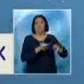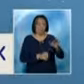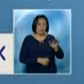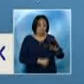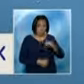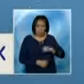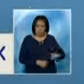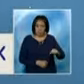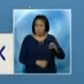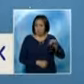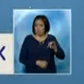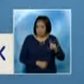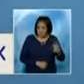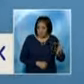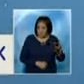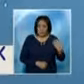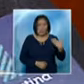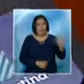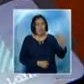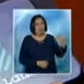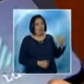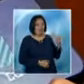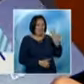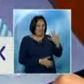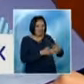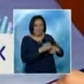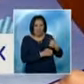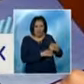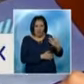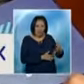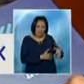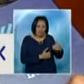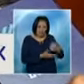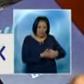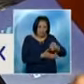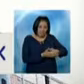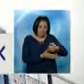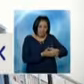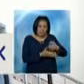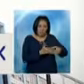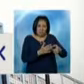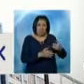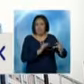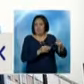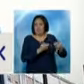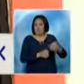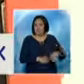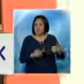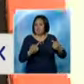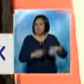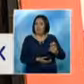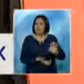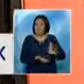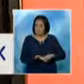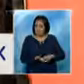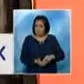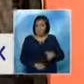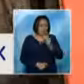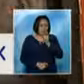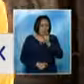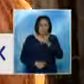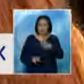pequeño hijo Max, después de 5 años de larga agonía en su proceso de arbitraje con el salud. Una lucha que nuestros